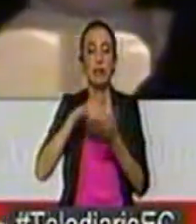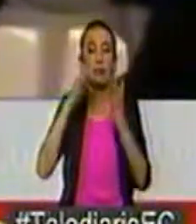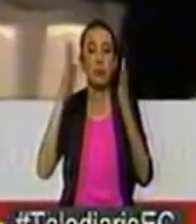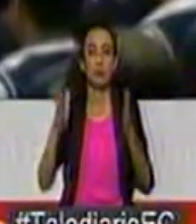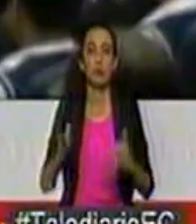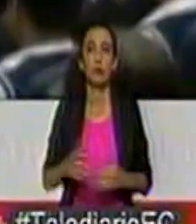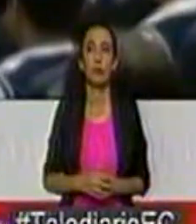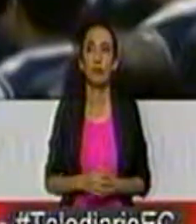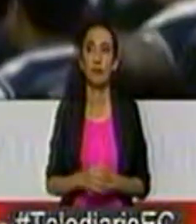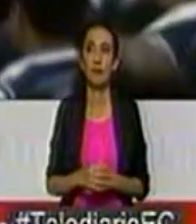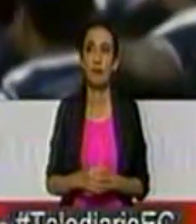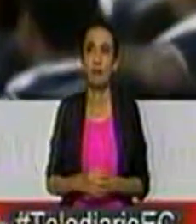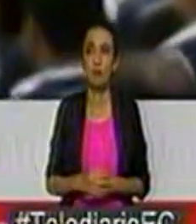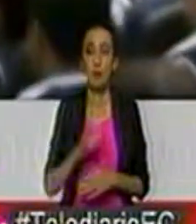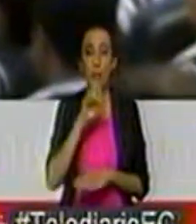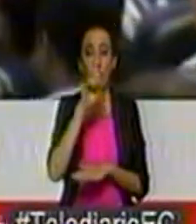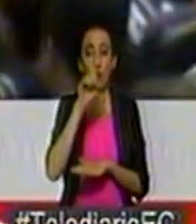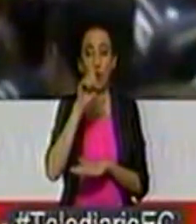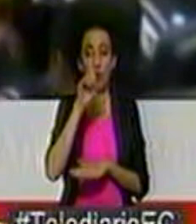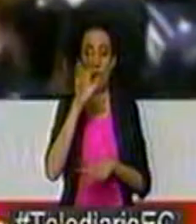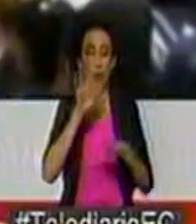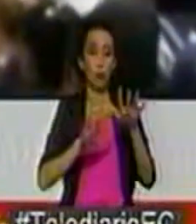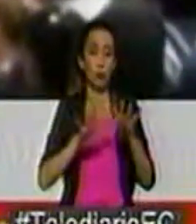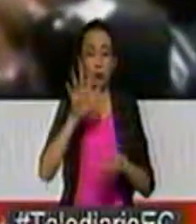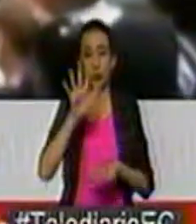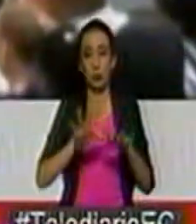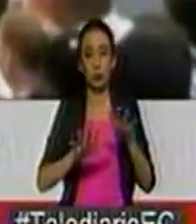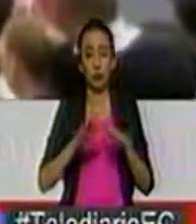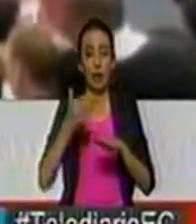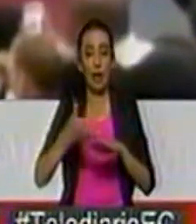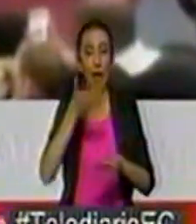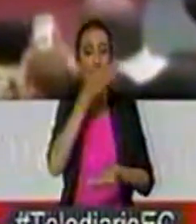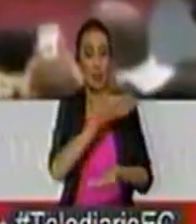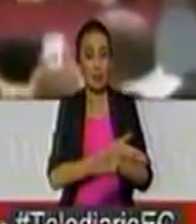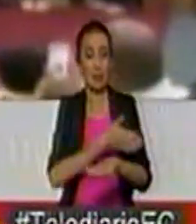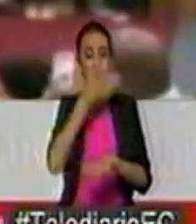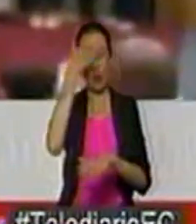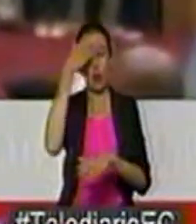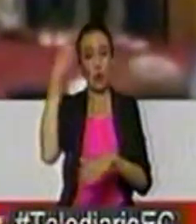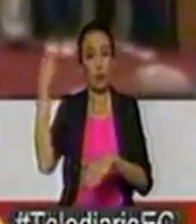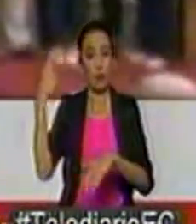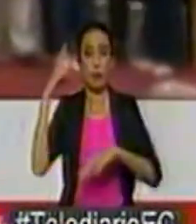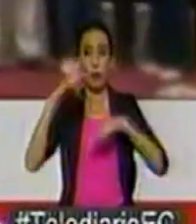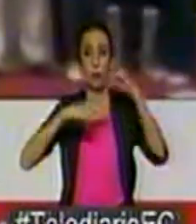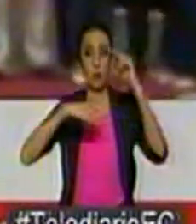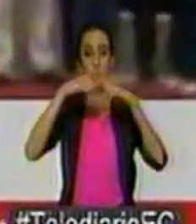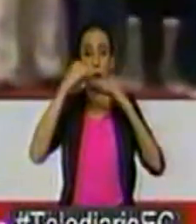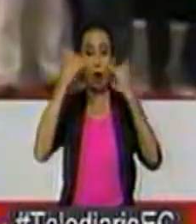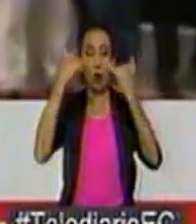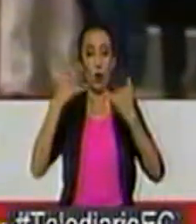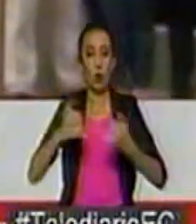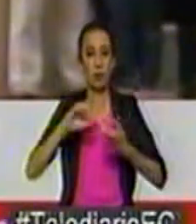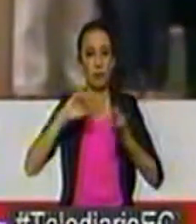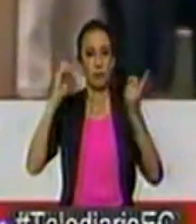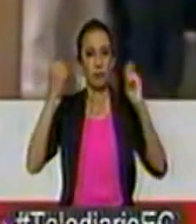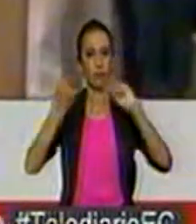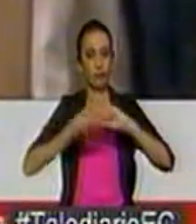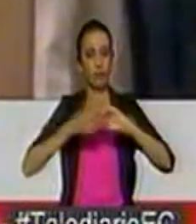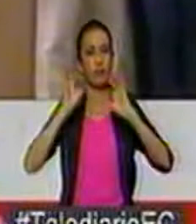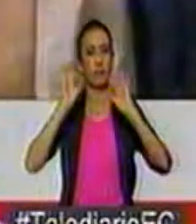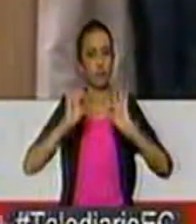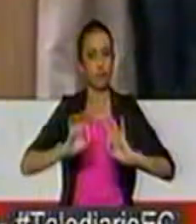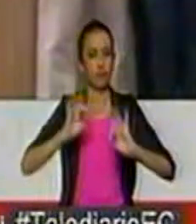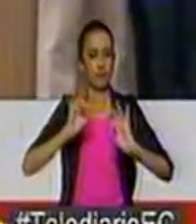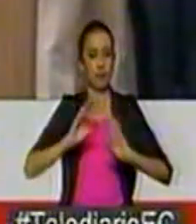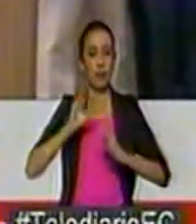artística. Es una obra que estuvo abandonada por años, una infraestructura que hoy sirve a toda la ciudad,